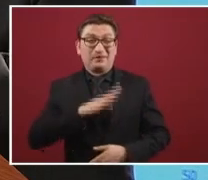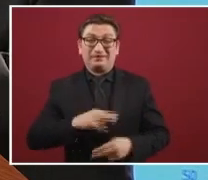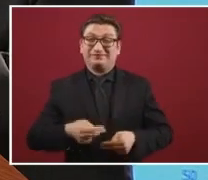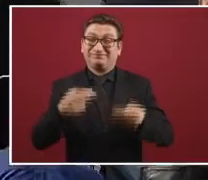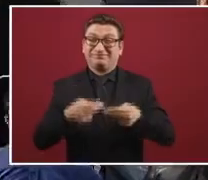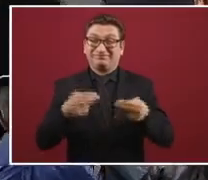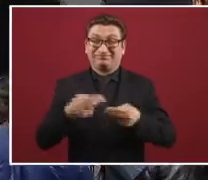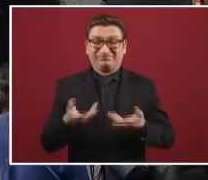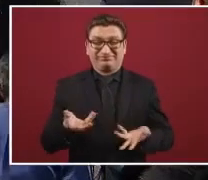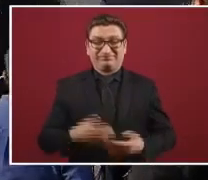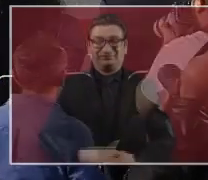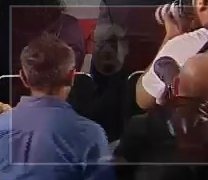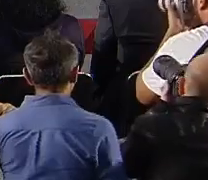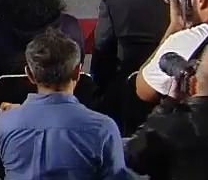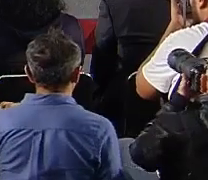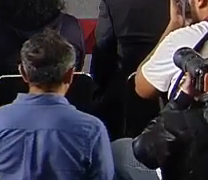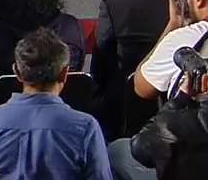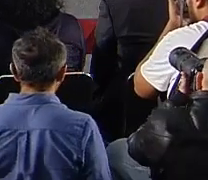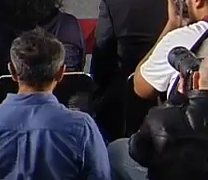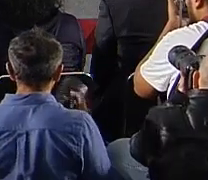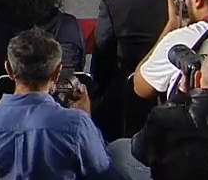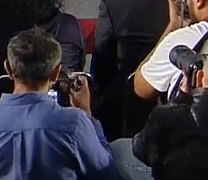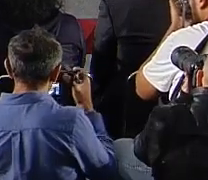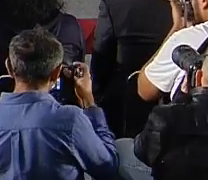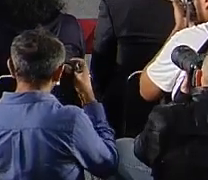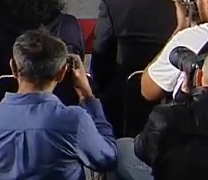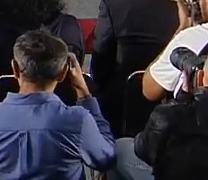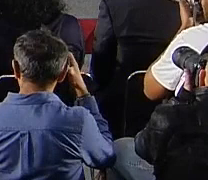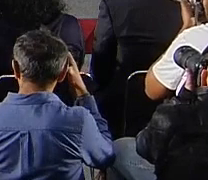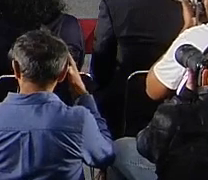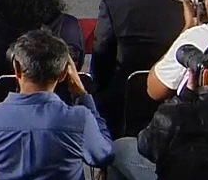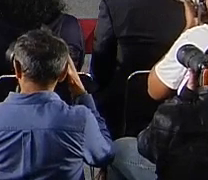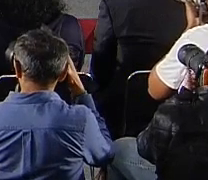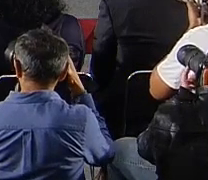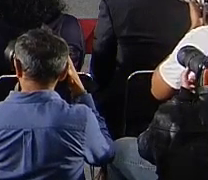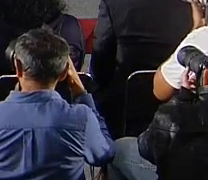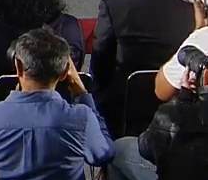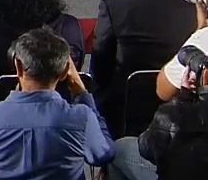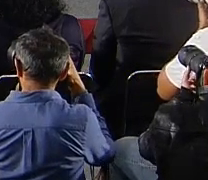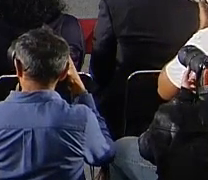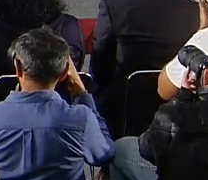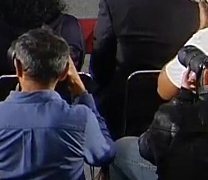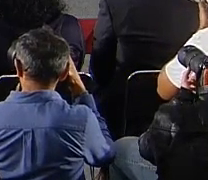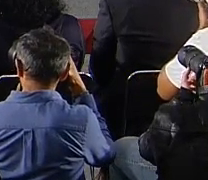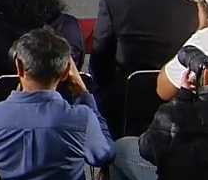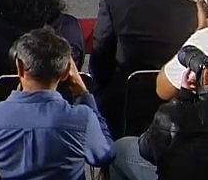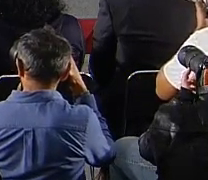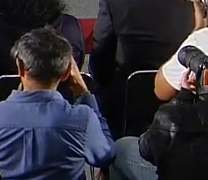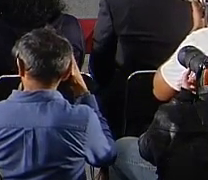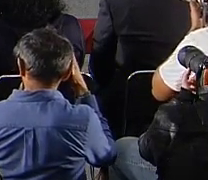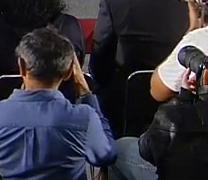para la hacienda pública, para el pueblo de México.